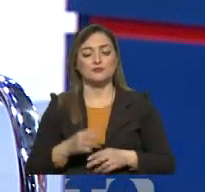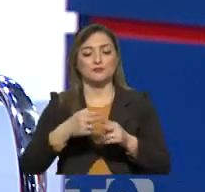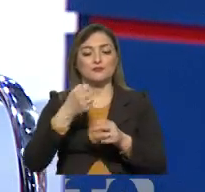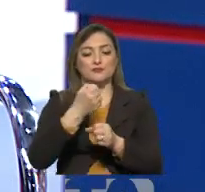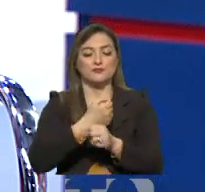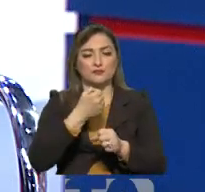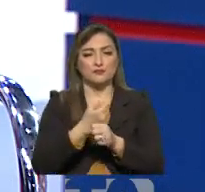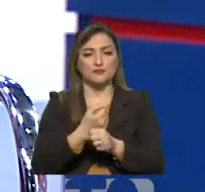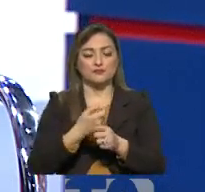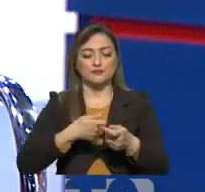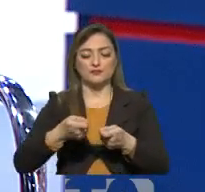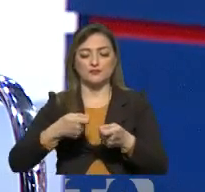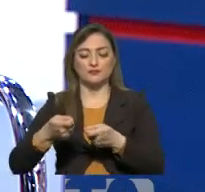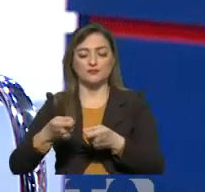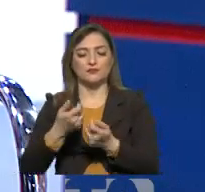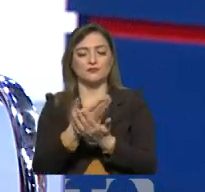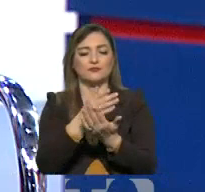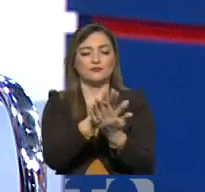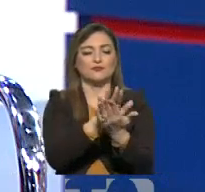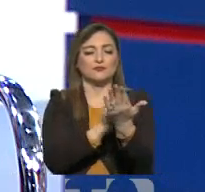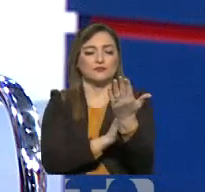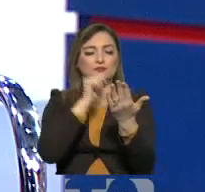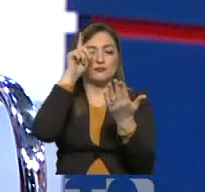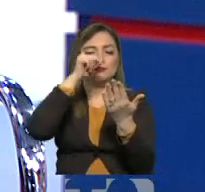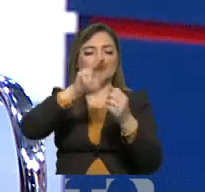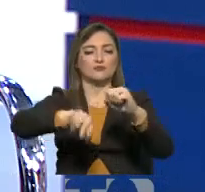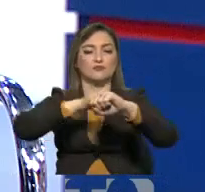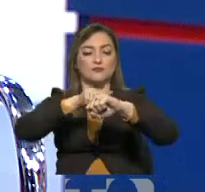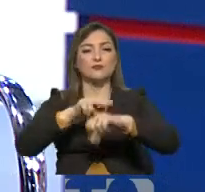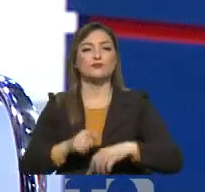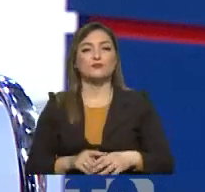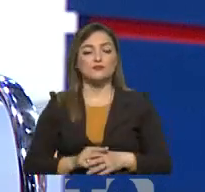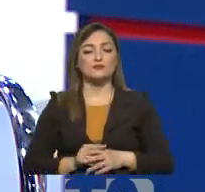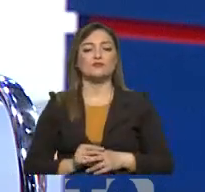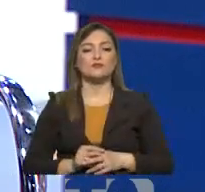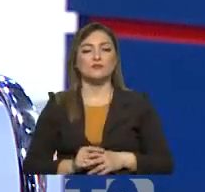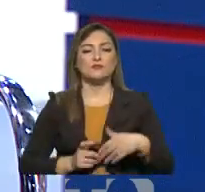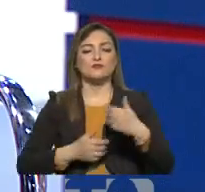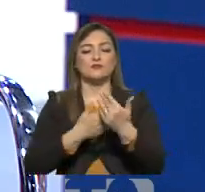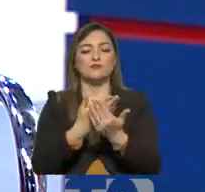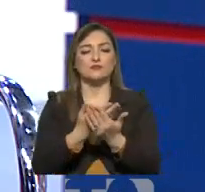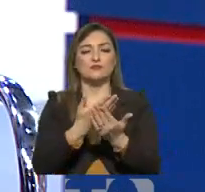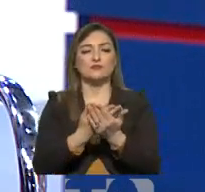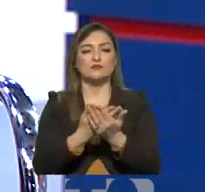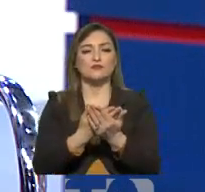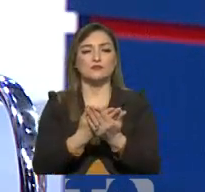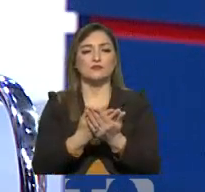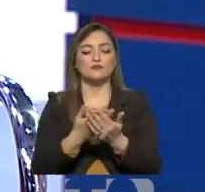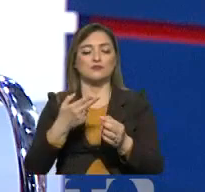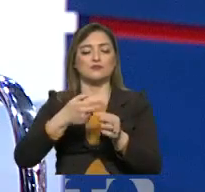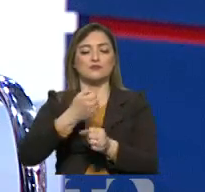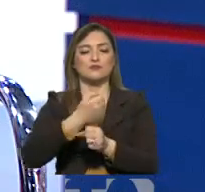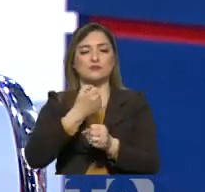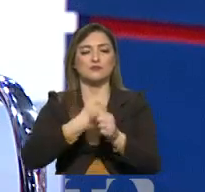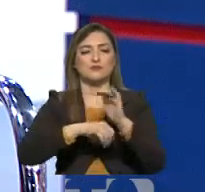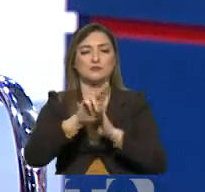casinos de Quito presentarán un proyecto al gobierno nacional para reactivar a ese sector. La iniciativa es reinsertar al ámbito laboral a más de